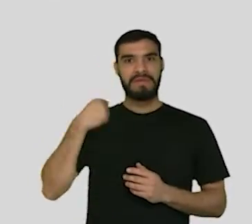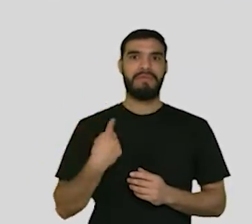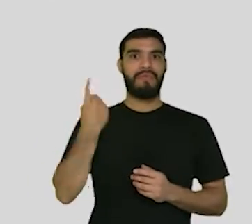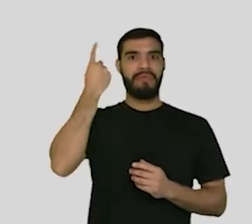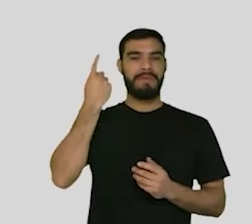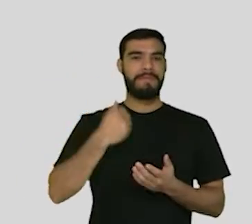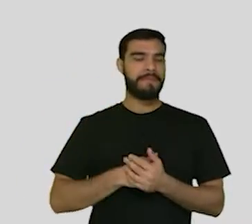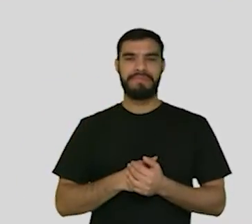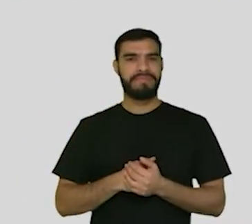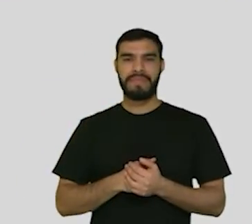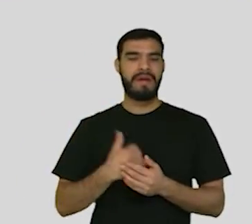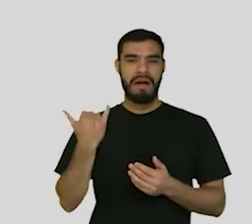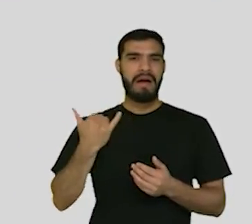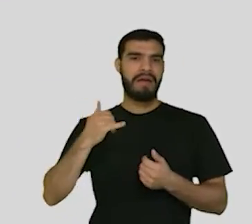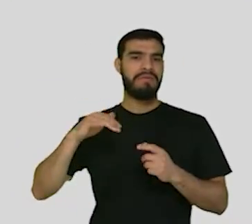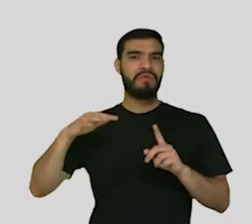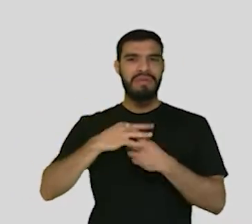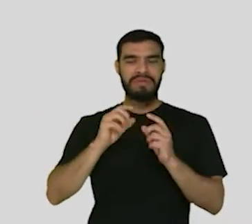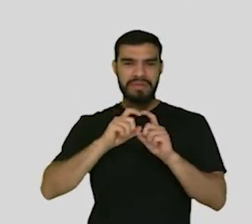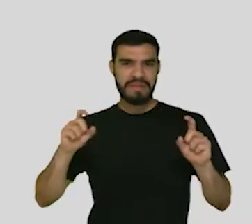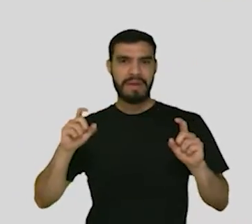Lesbiana, Gay, Trans, Ayepa.